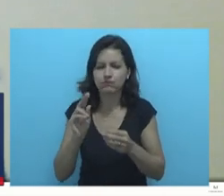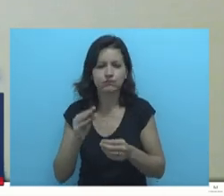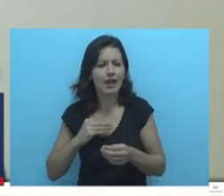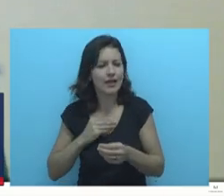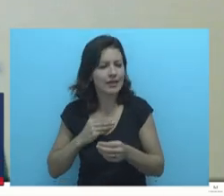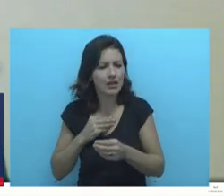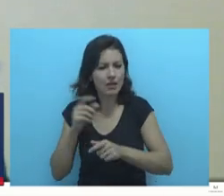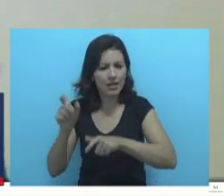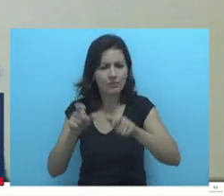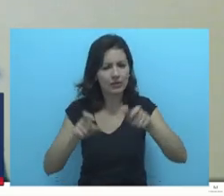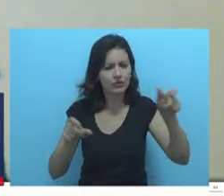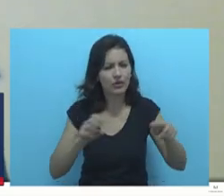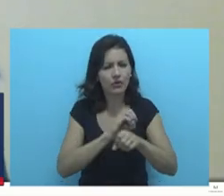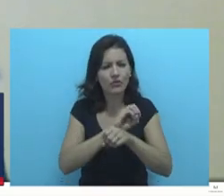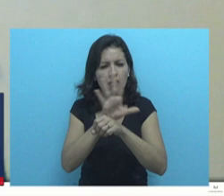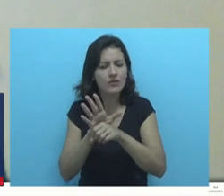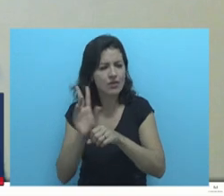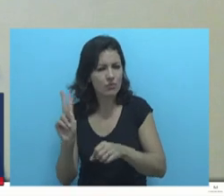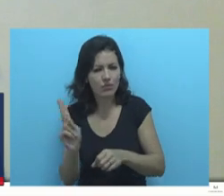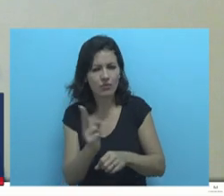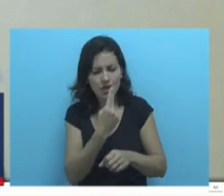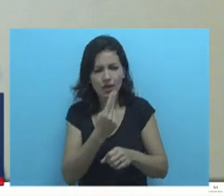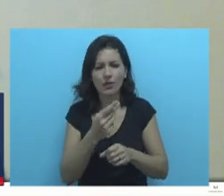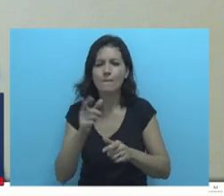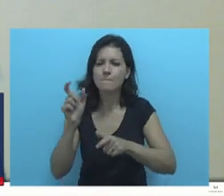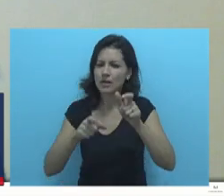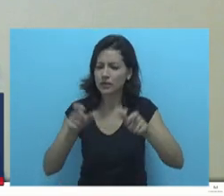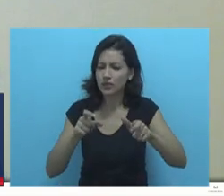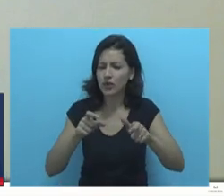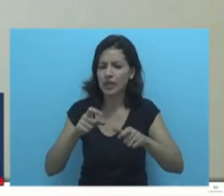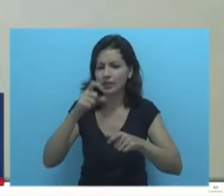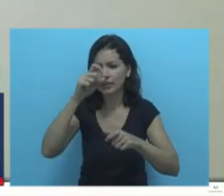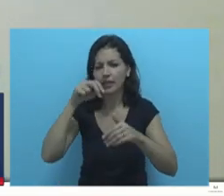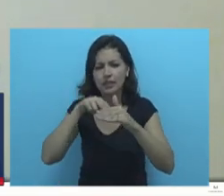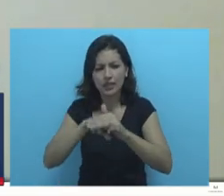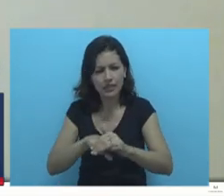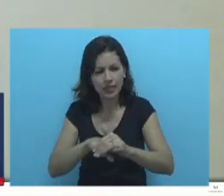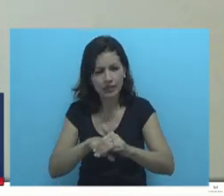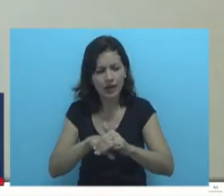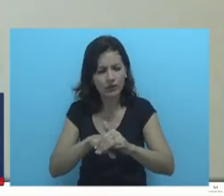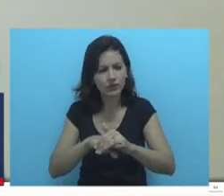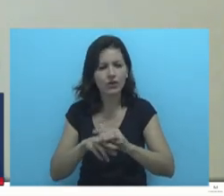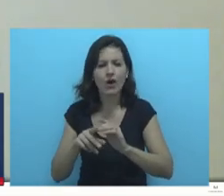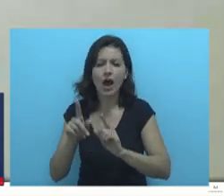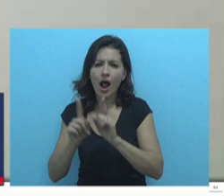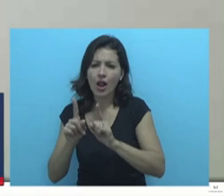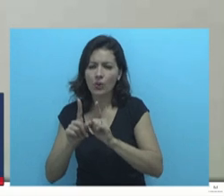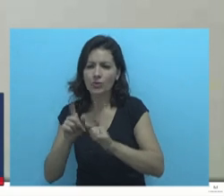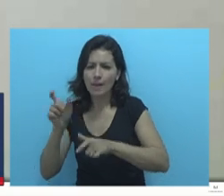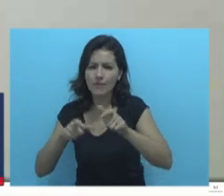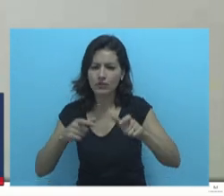COVID, por quienes están hoy internados, por quienes se están recuperando, voy a decir unas palabras que no son mías, pero que